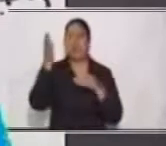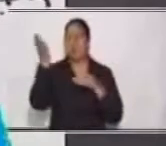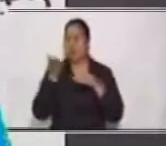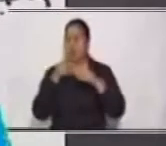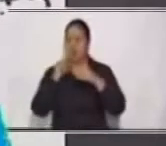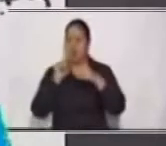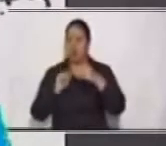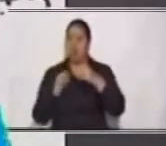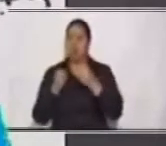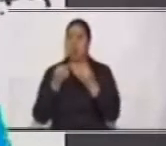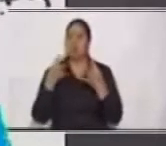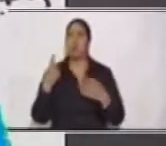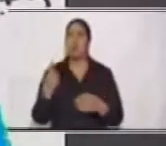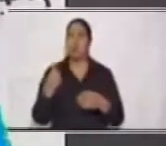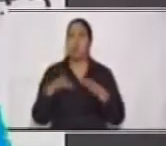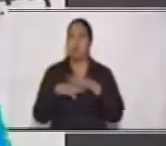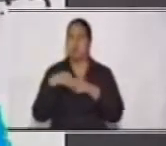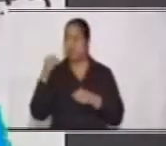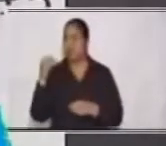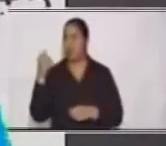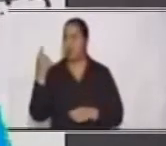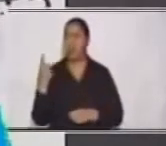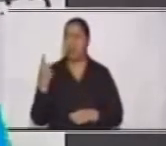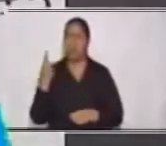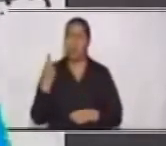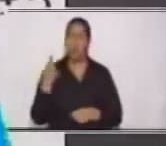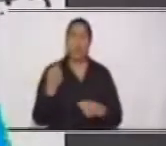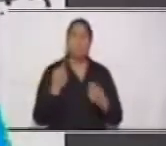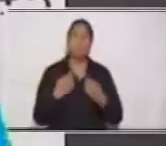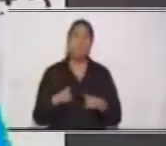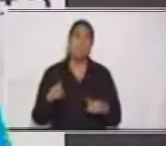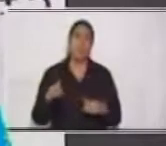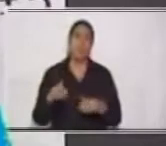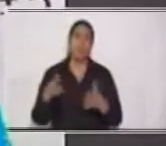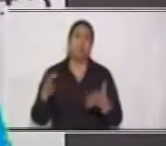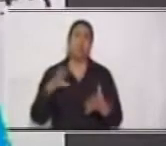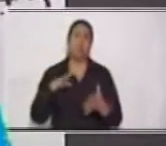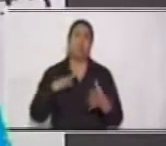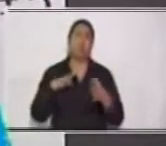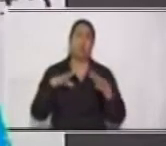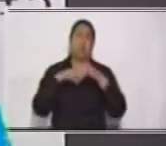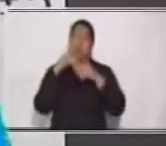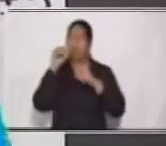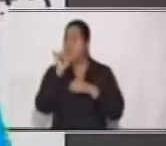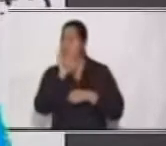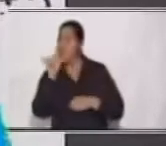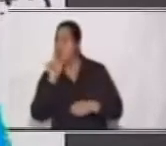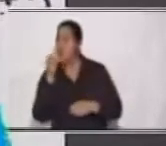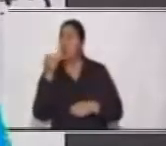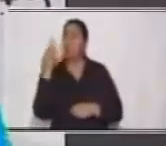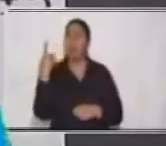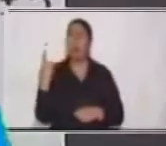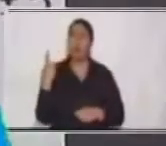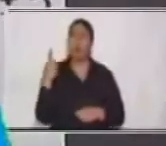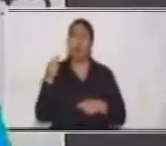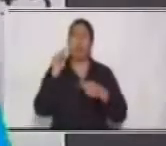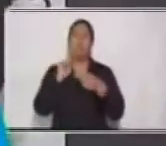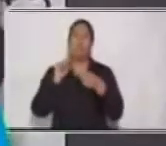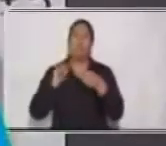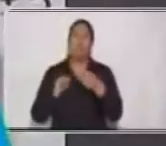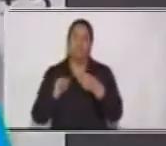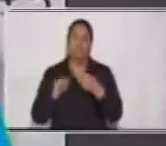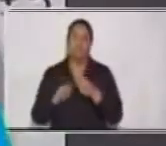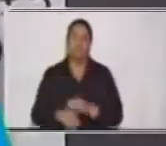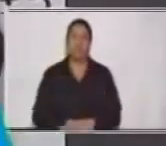al valor 1. Entonces, como vienen igualadas al valor 1, vamos a dividir dentro del número que aparece acá. Vamos